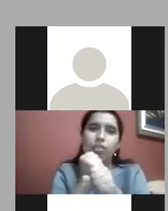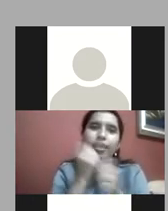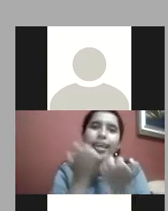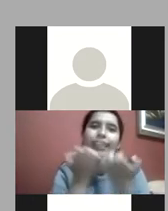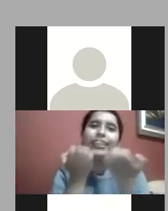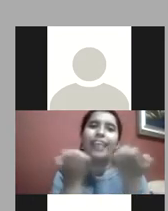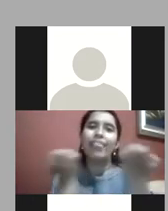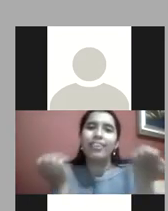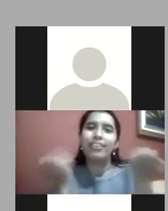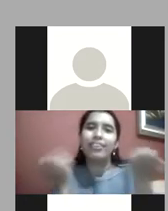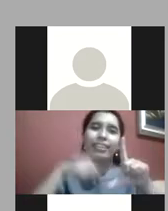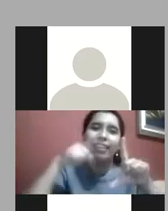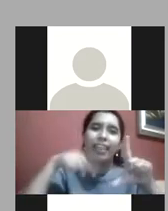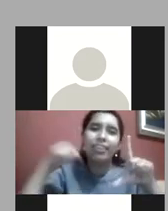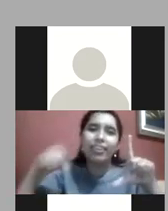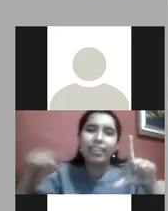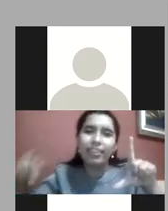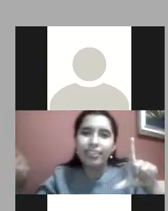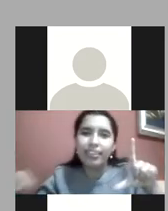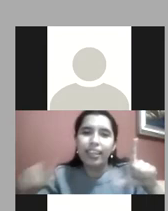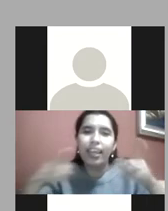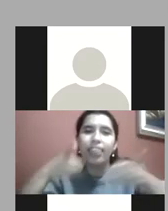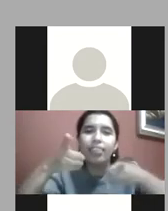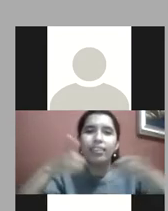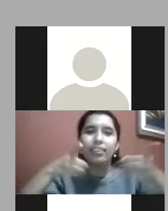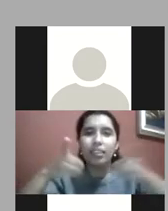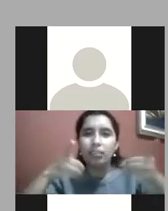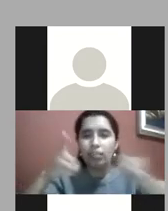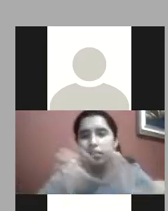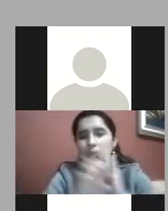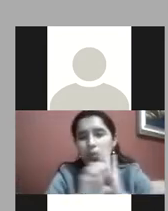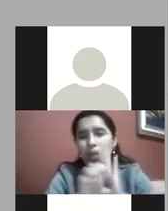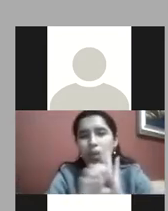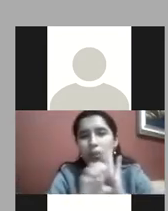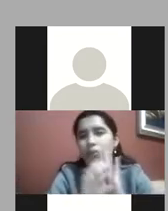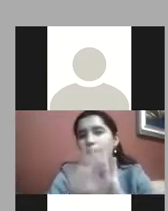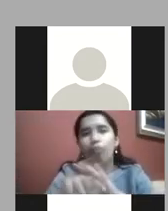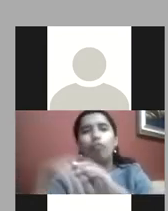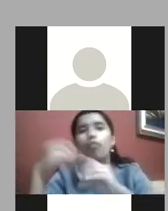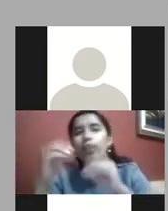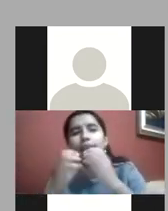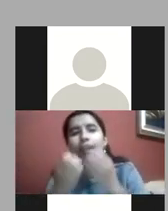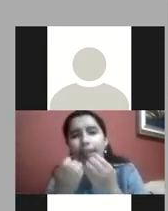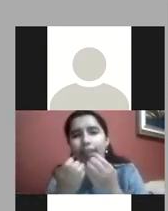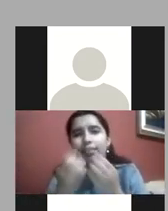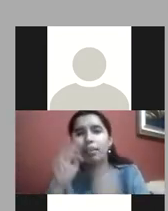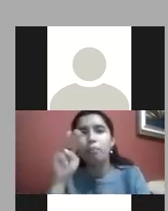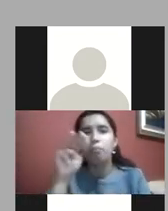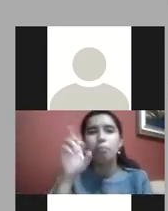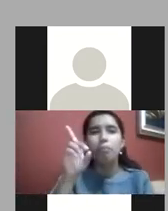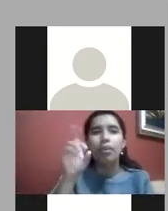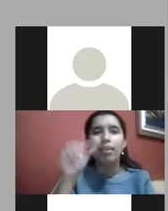sacarla como en estadística descriptiva. Entonces, eso ya fuera de la clase, ahí sí, la media hay que sacarla como en estadística descriptiva.